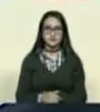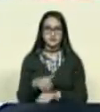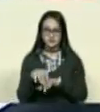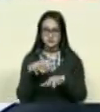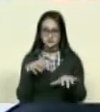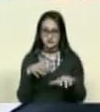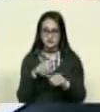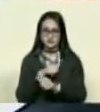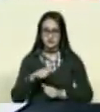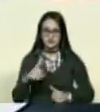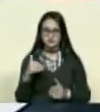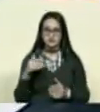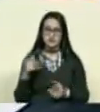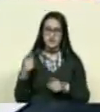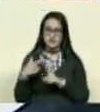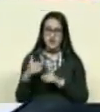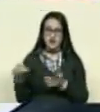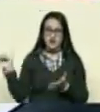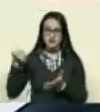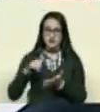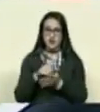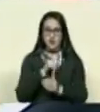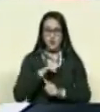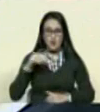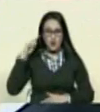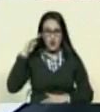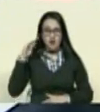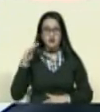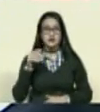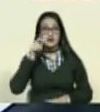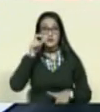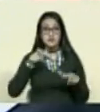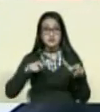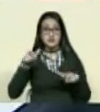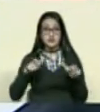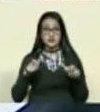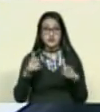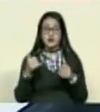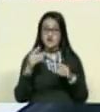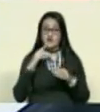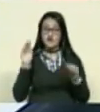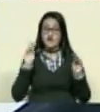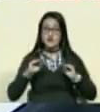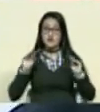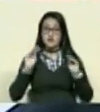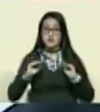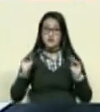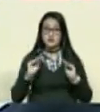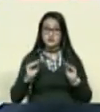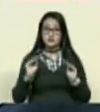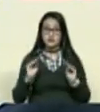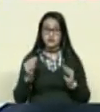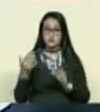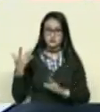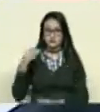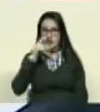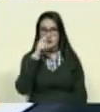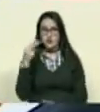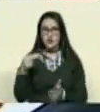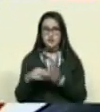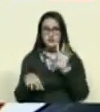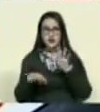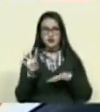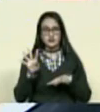ejército, la armada, la aviación y la Guardia Nacional Bolivariana. Cadetes que además suman esta formación y que han desde el año